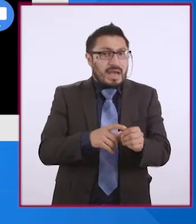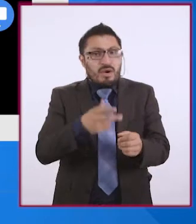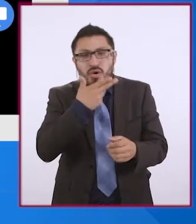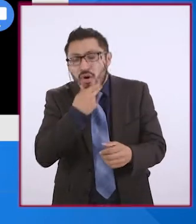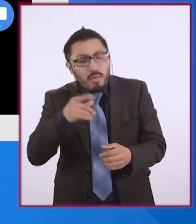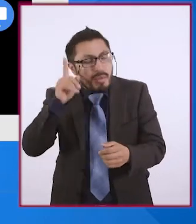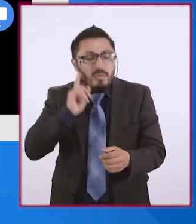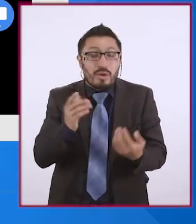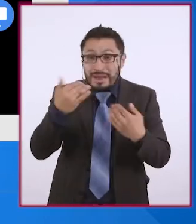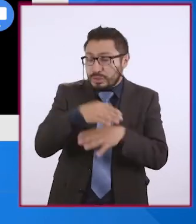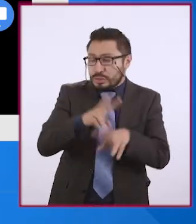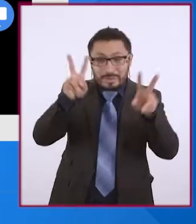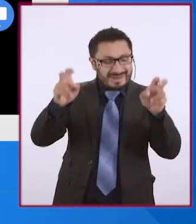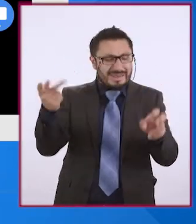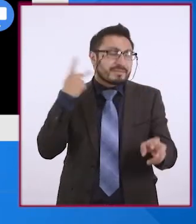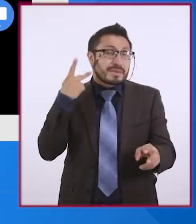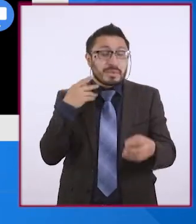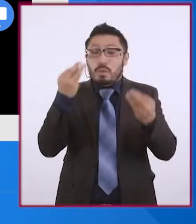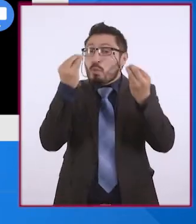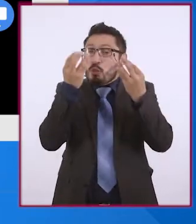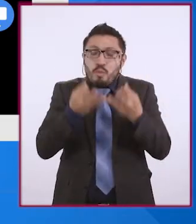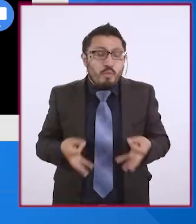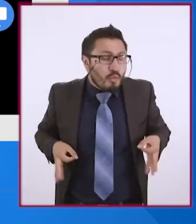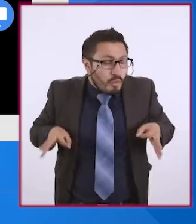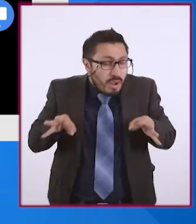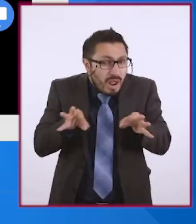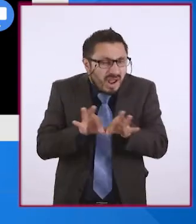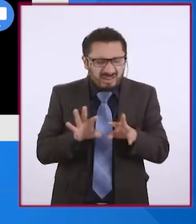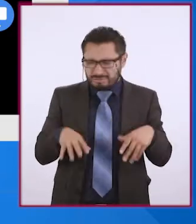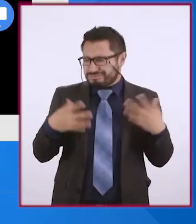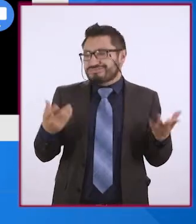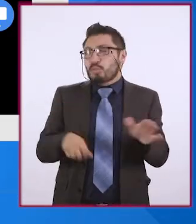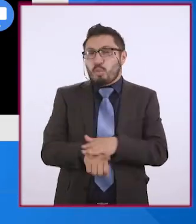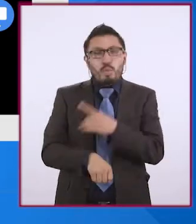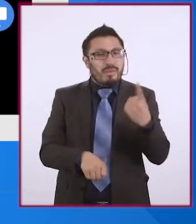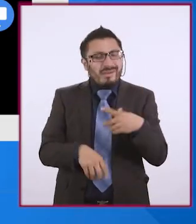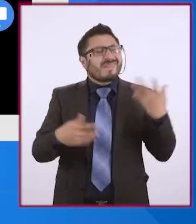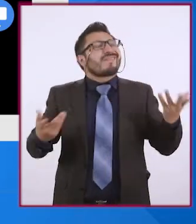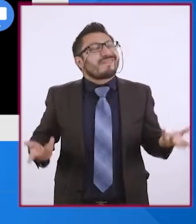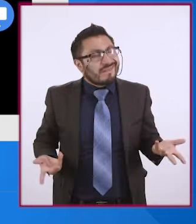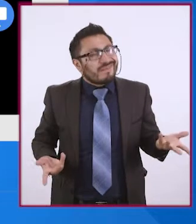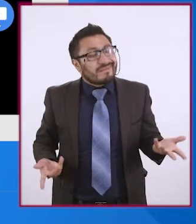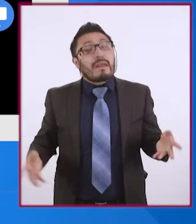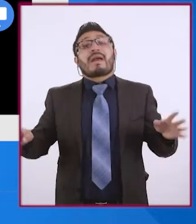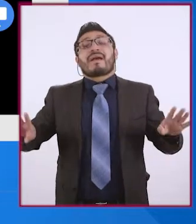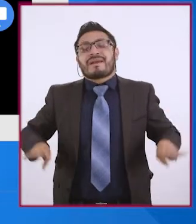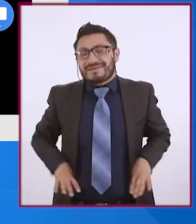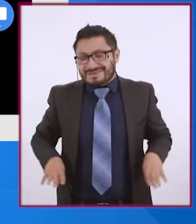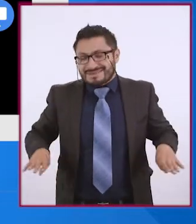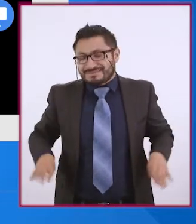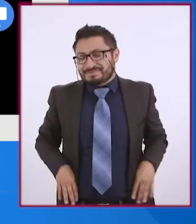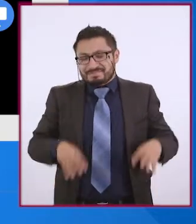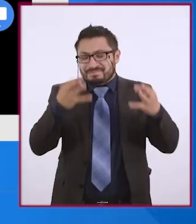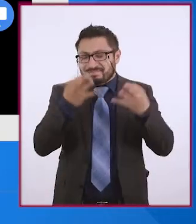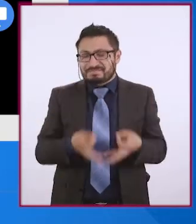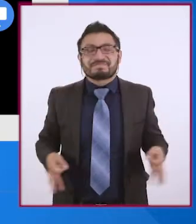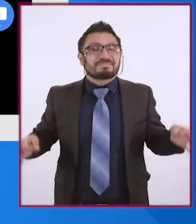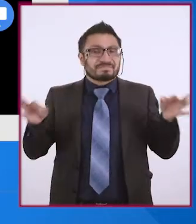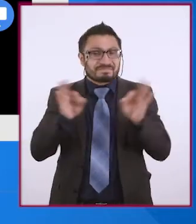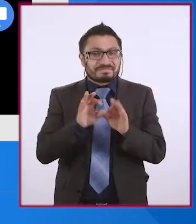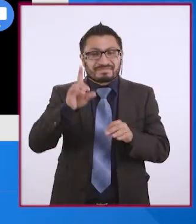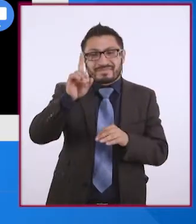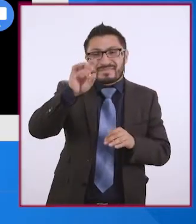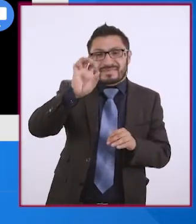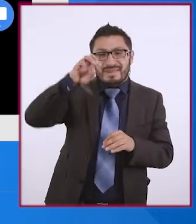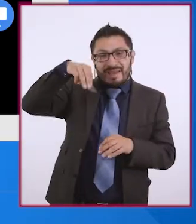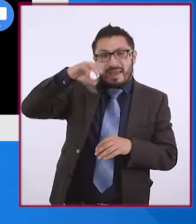en cuestiones políticas es muy importante, porque una característica central de una democracia